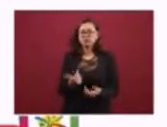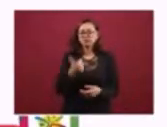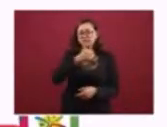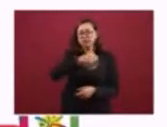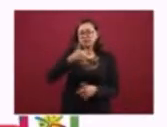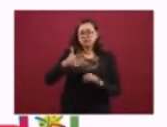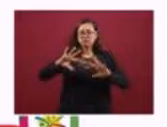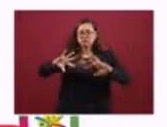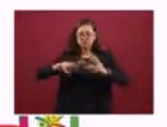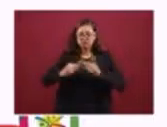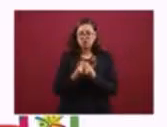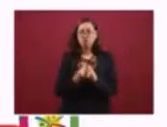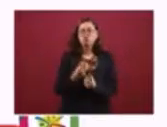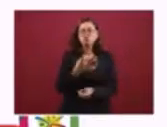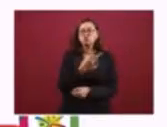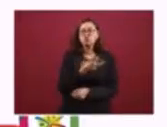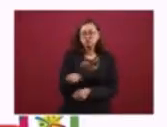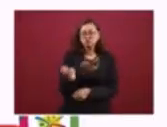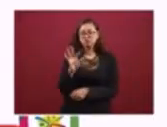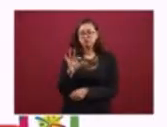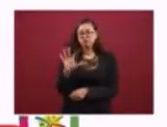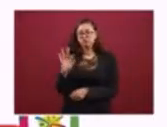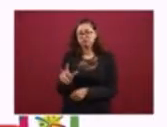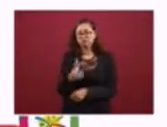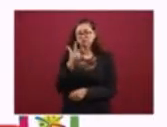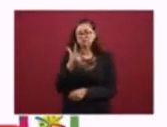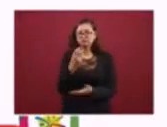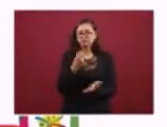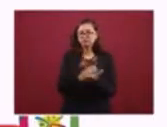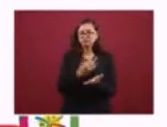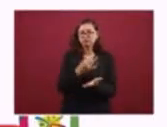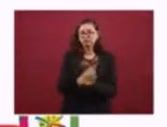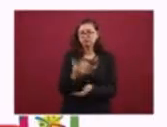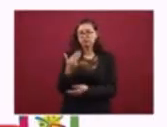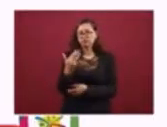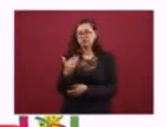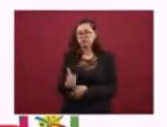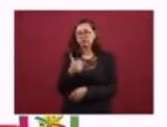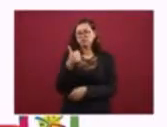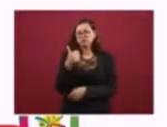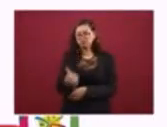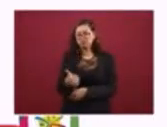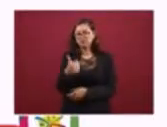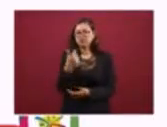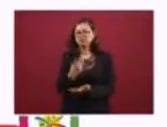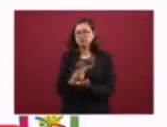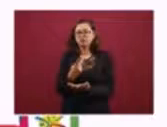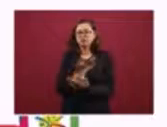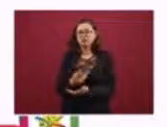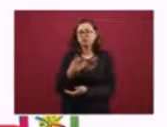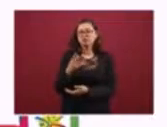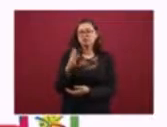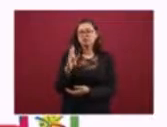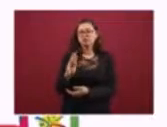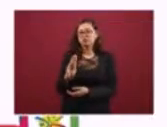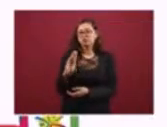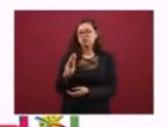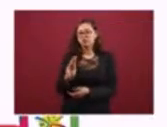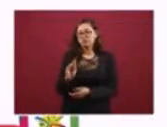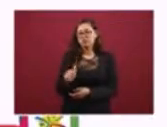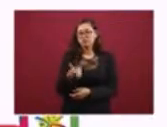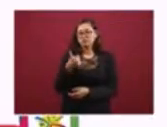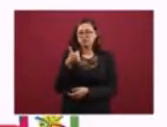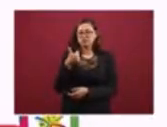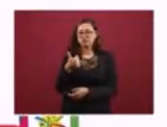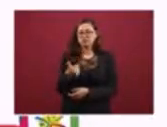individual con un total de 248 oros cincuenta y seis platas y 96 medidas de bronce y tenemos